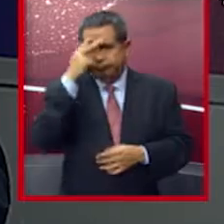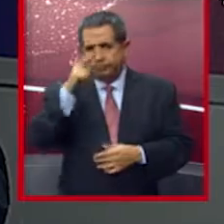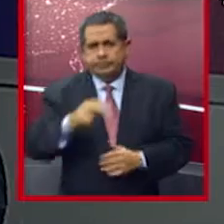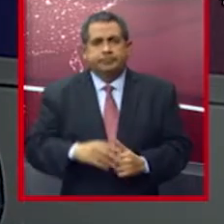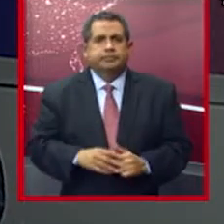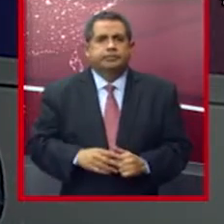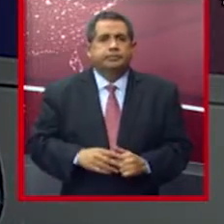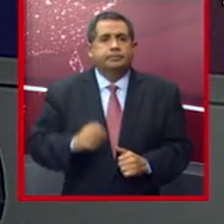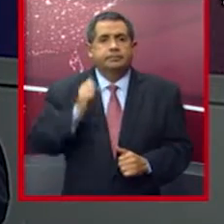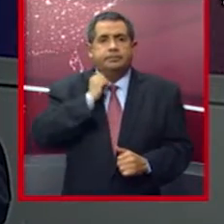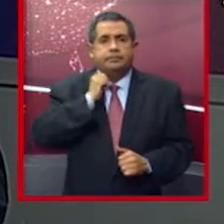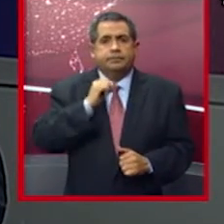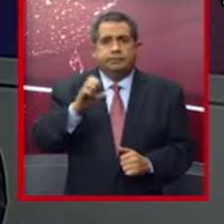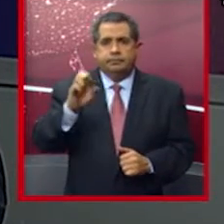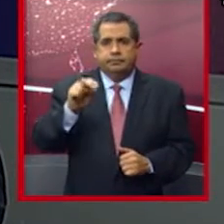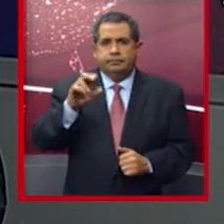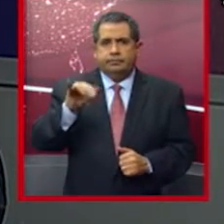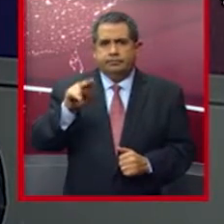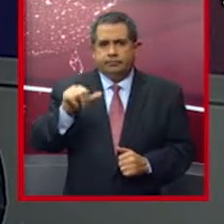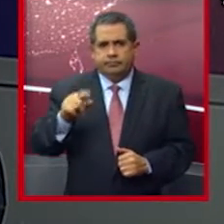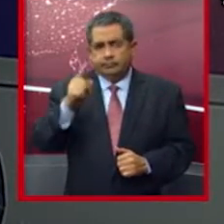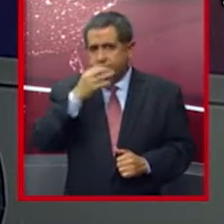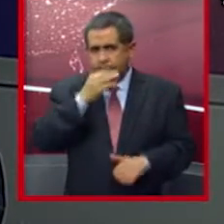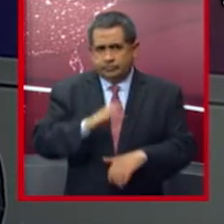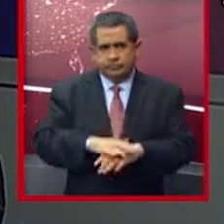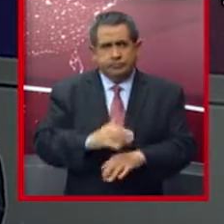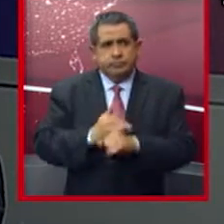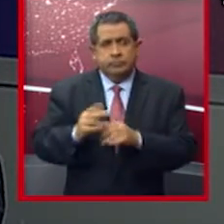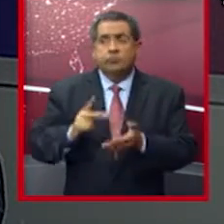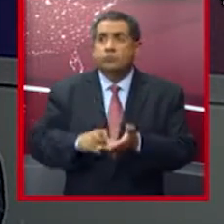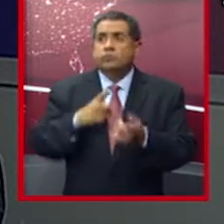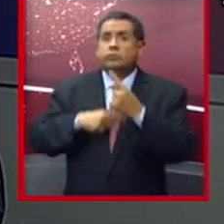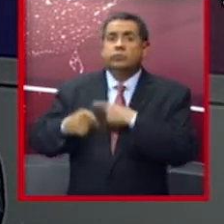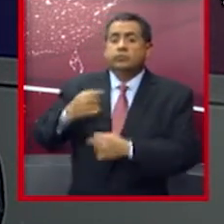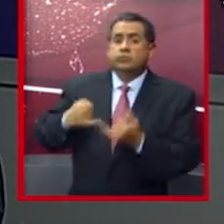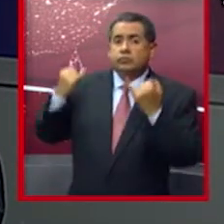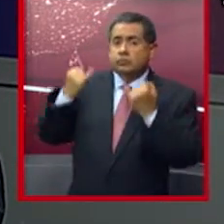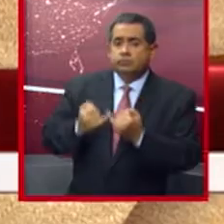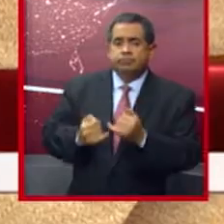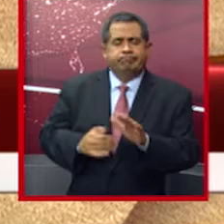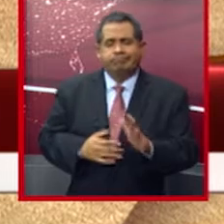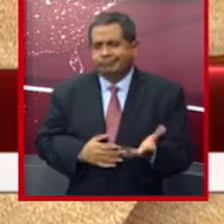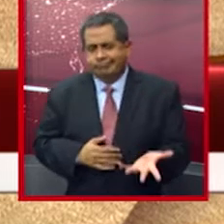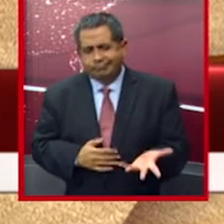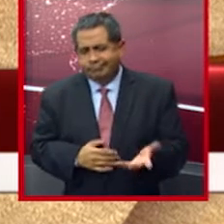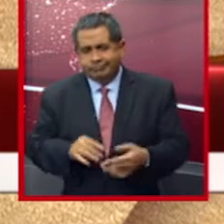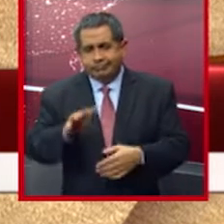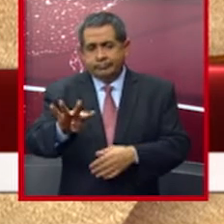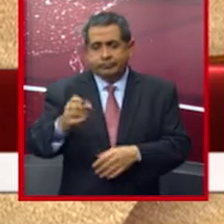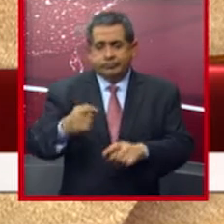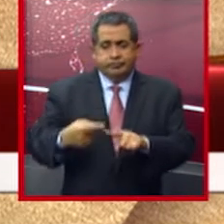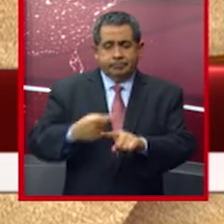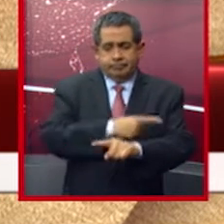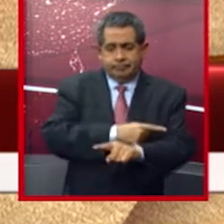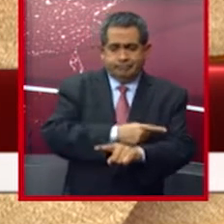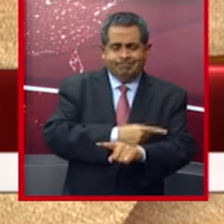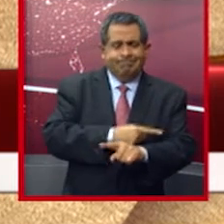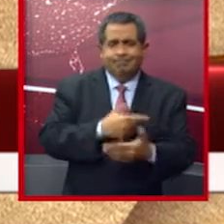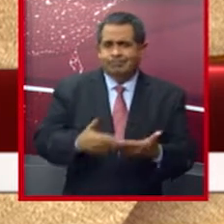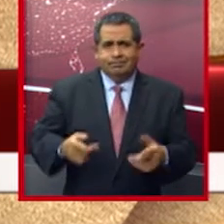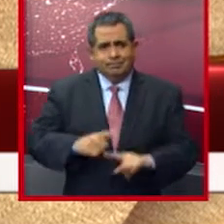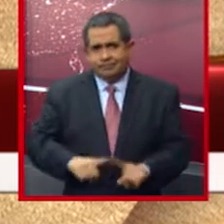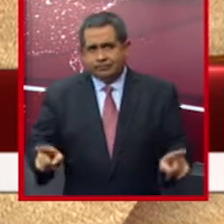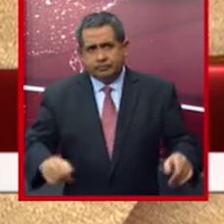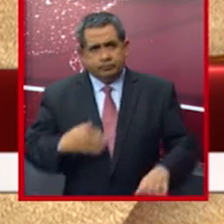Para el senador Alejandro Encinas, es imposible regresar a la normalidad de antes del 19 de septiembre. Subrayó la importancia